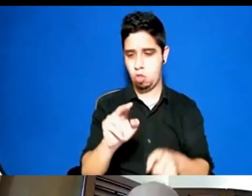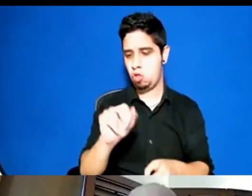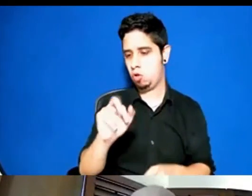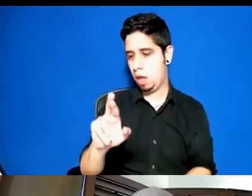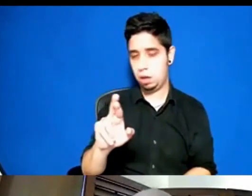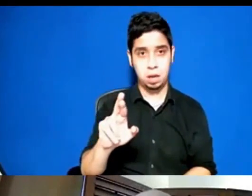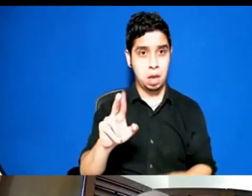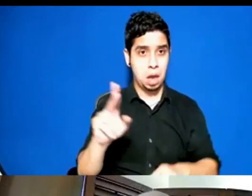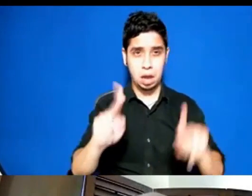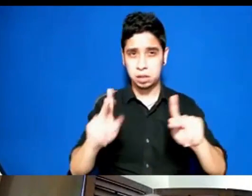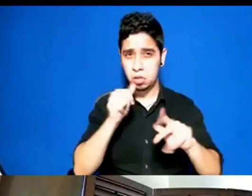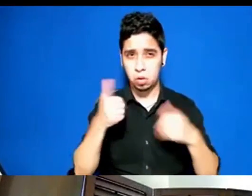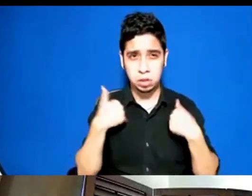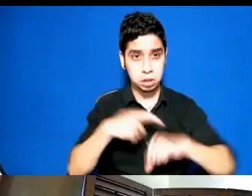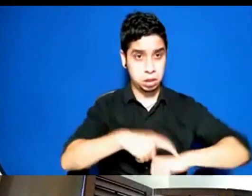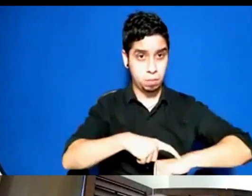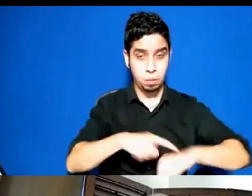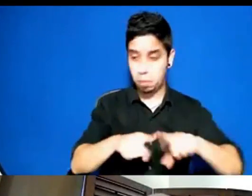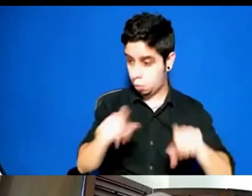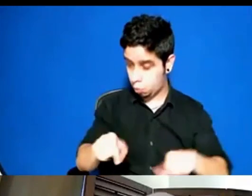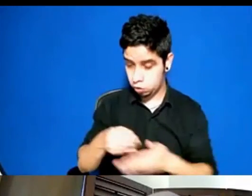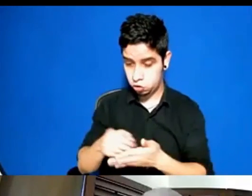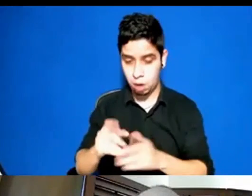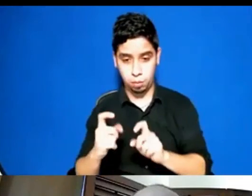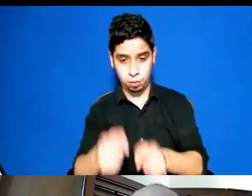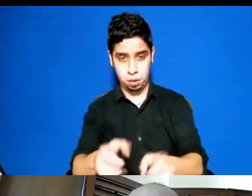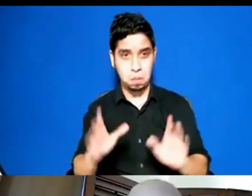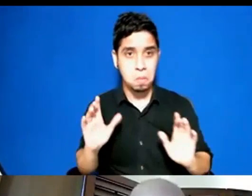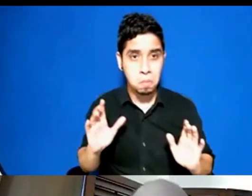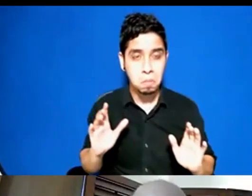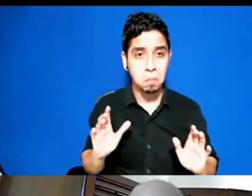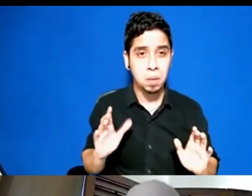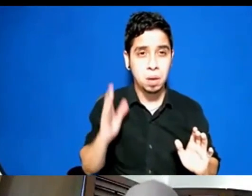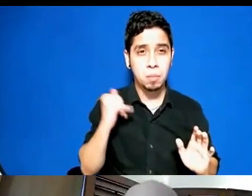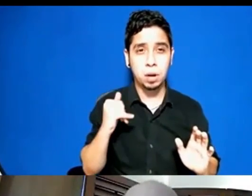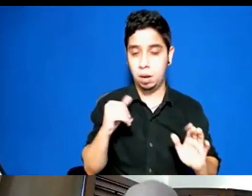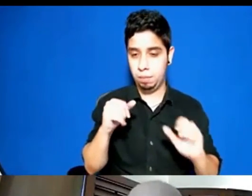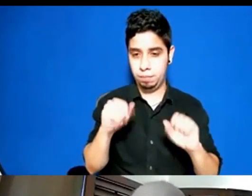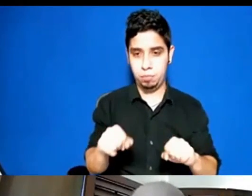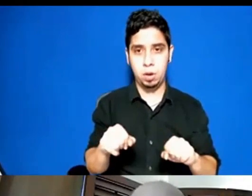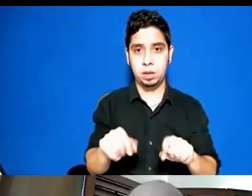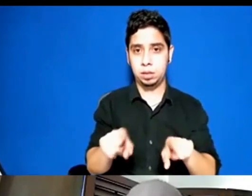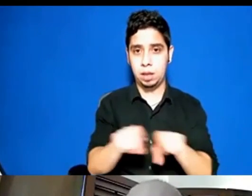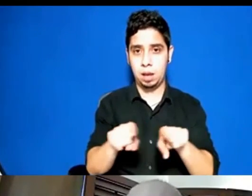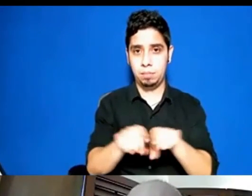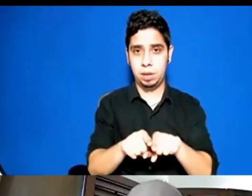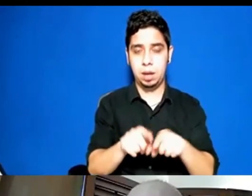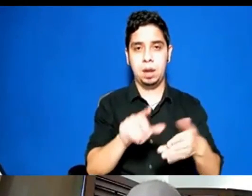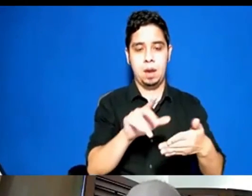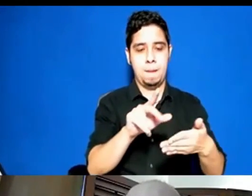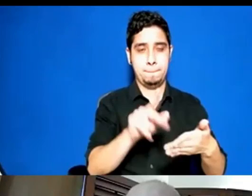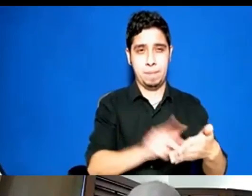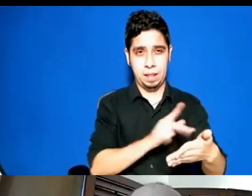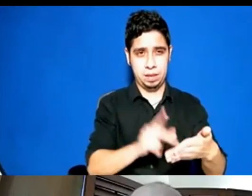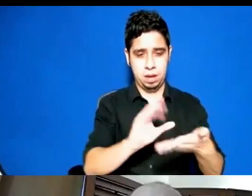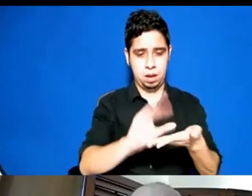Hay gente que no tiene el tiempo, pero puede hacer un donativo, porque son, y pueden deducirlo de la planilla, porque es una organización sin fines